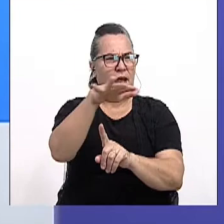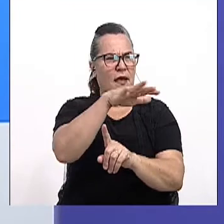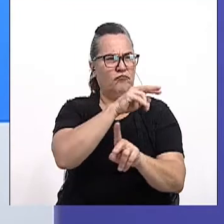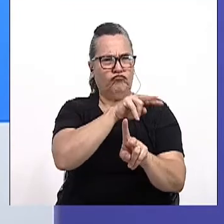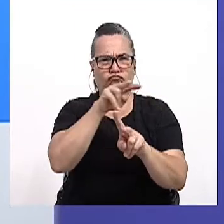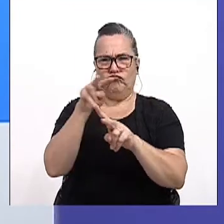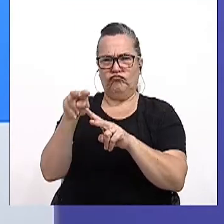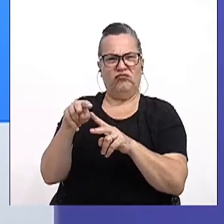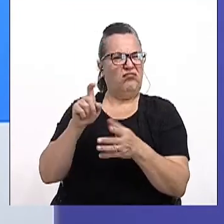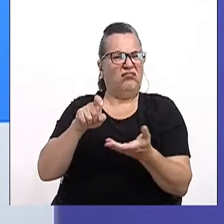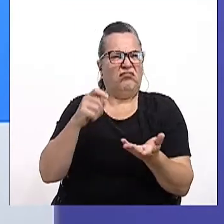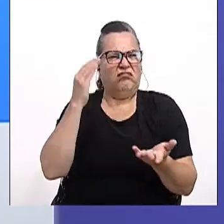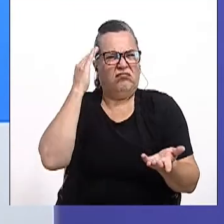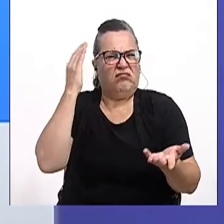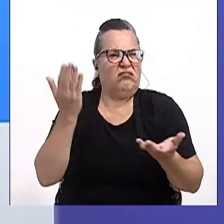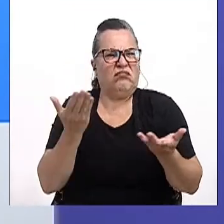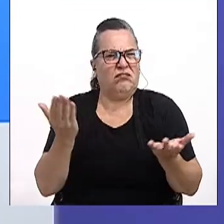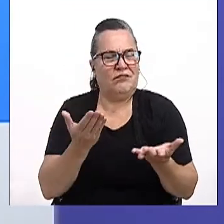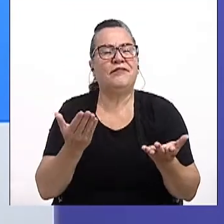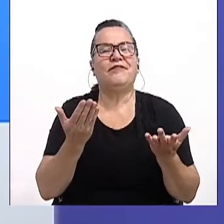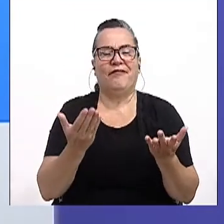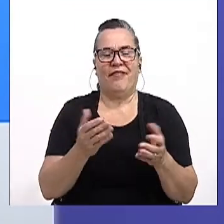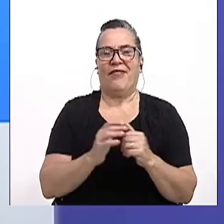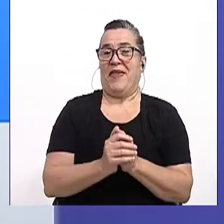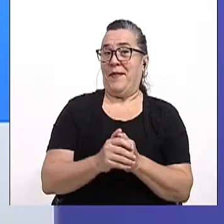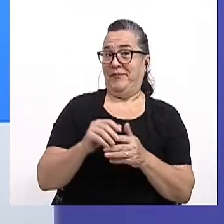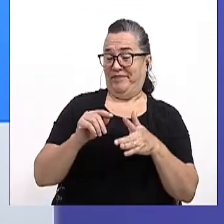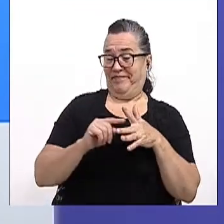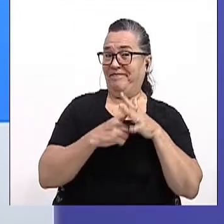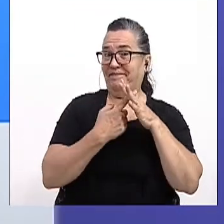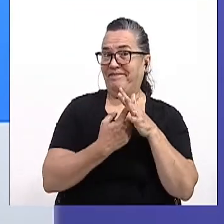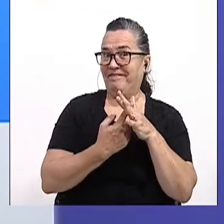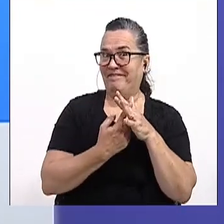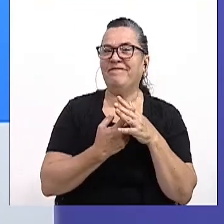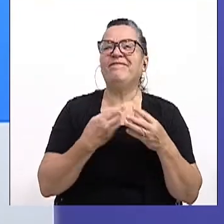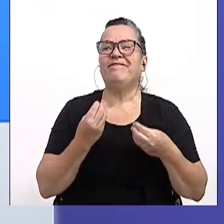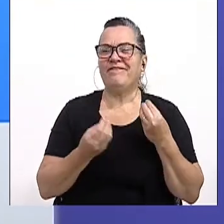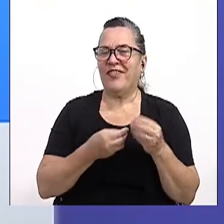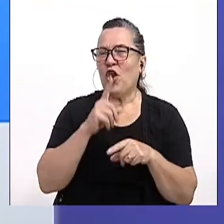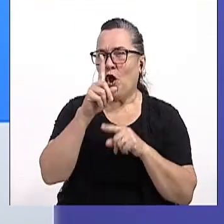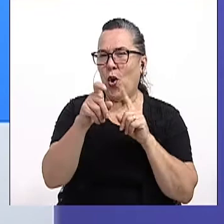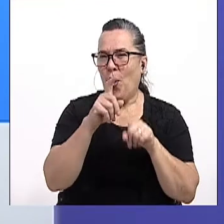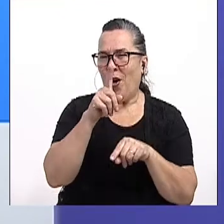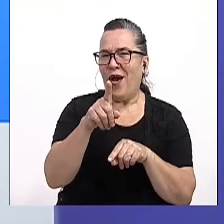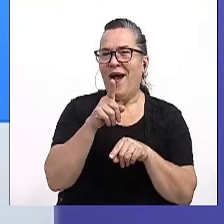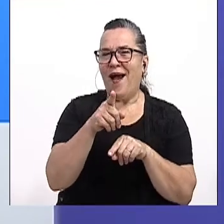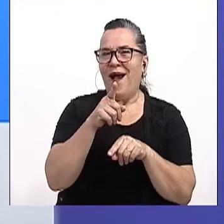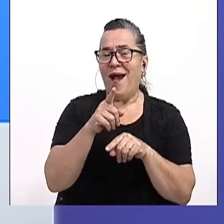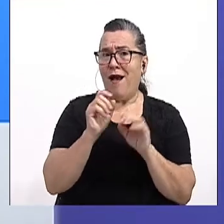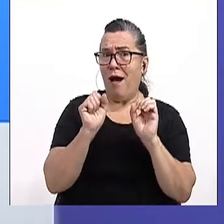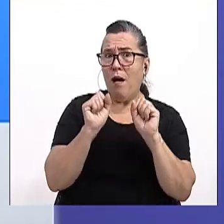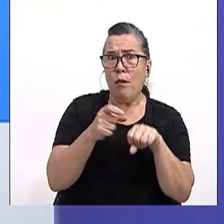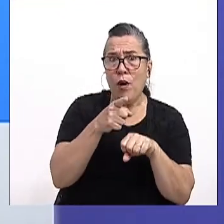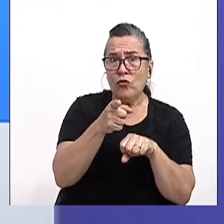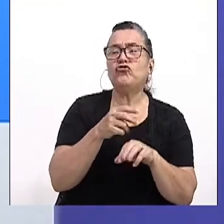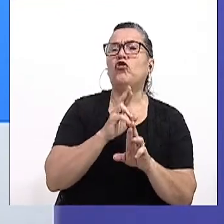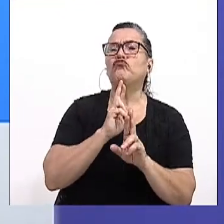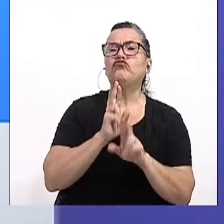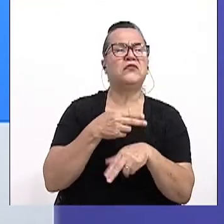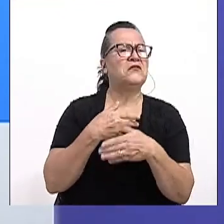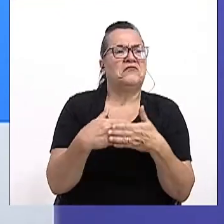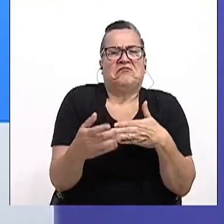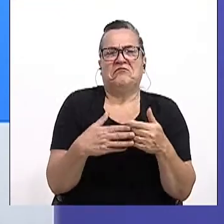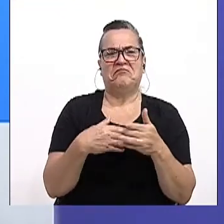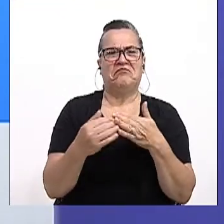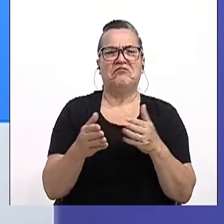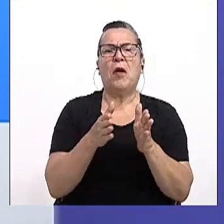debemos conocer? Y bueno, para iniciar esta clase voy a hacerles unas preguntas. Pueden contestar lo que ustedes